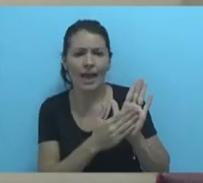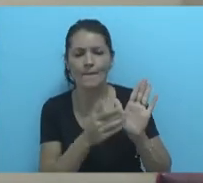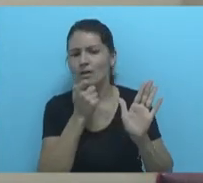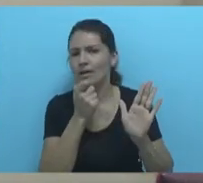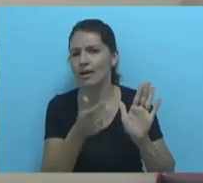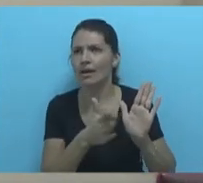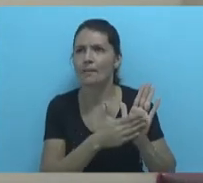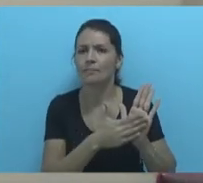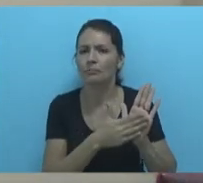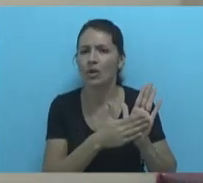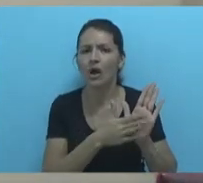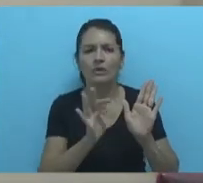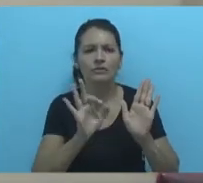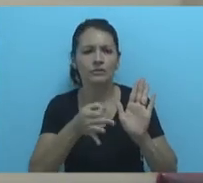relevamiento,